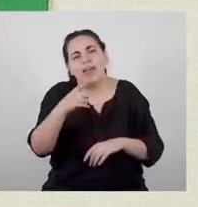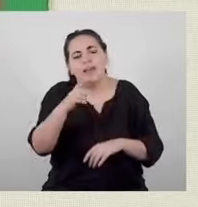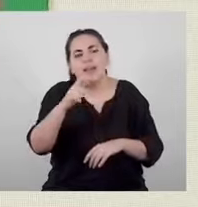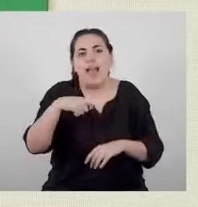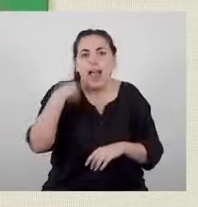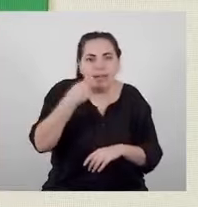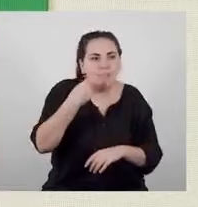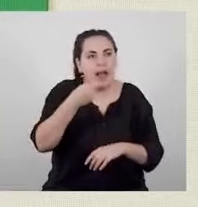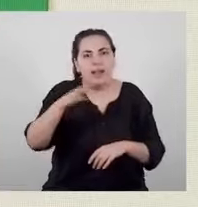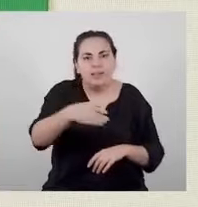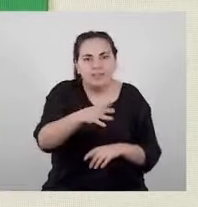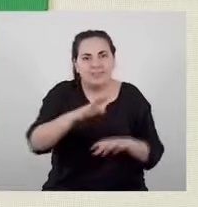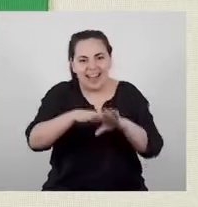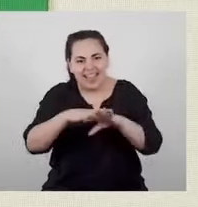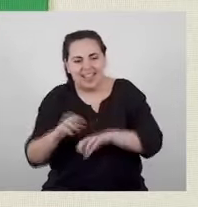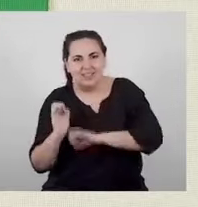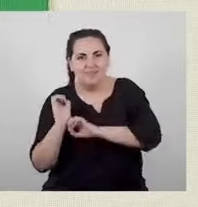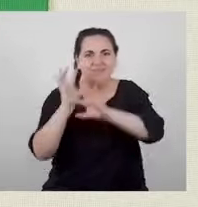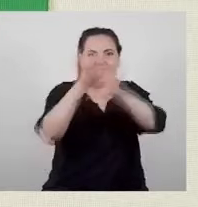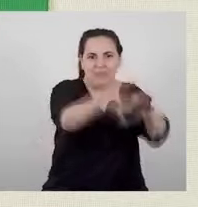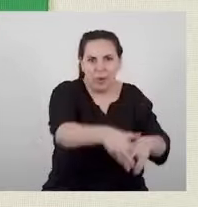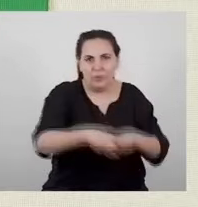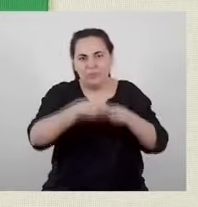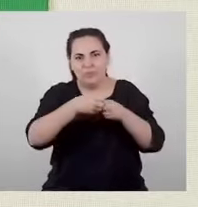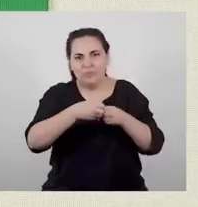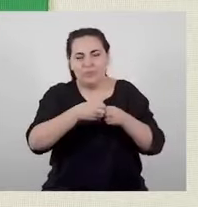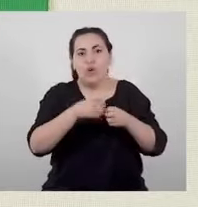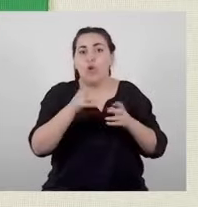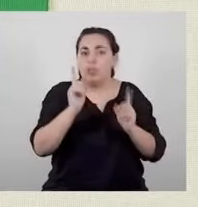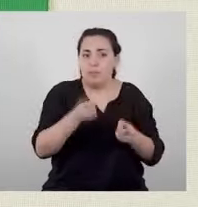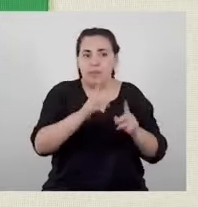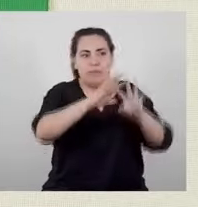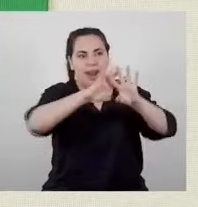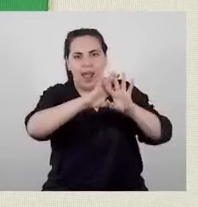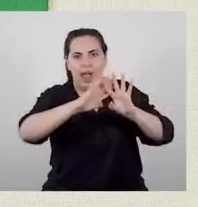zeta animales personas encarcelar encerrar